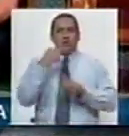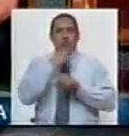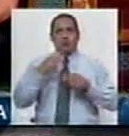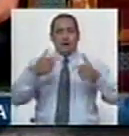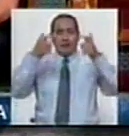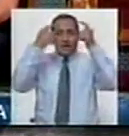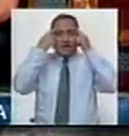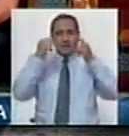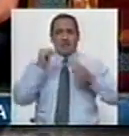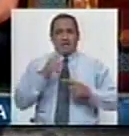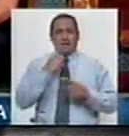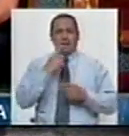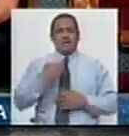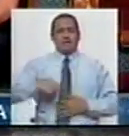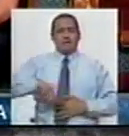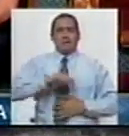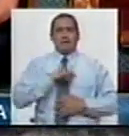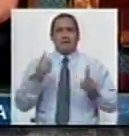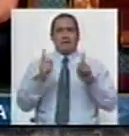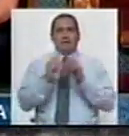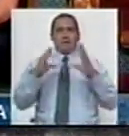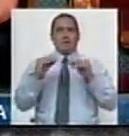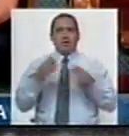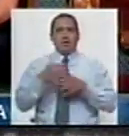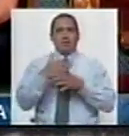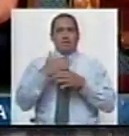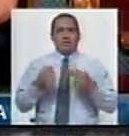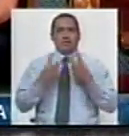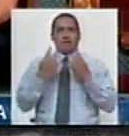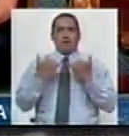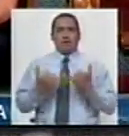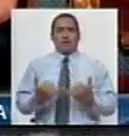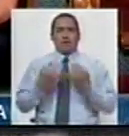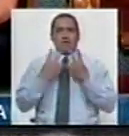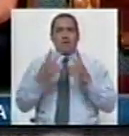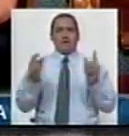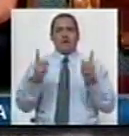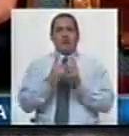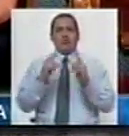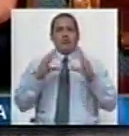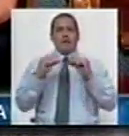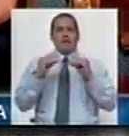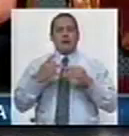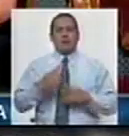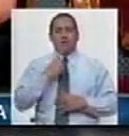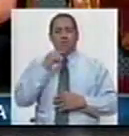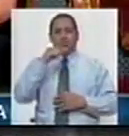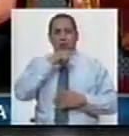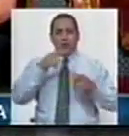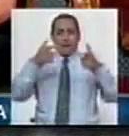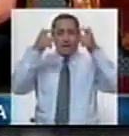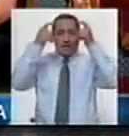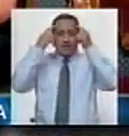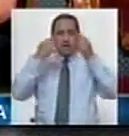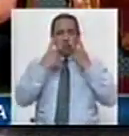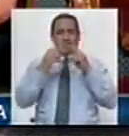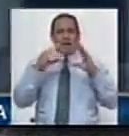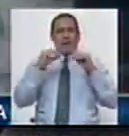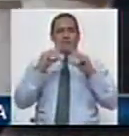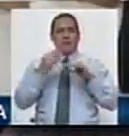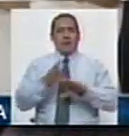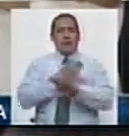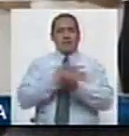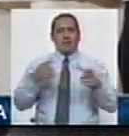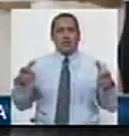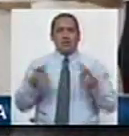de su cuenta de Facebook, Nadine Heredia compartió la imagen en la que se le ve con la esposa del rey Felipe VI. Según detalla, la